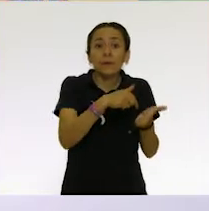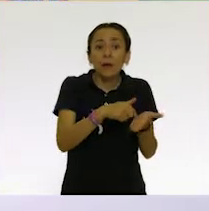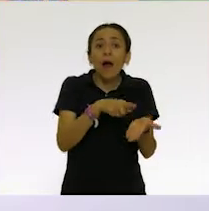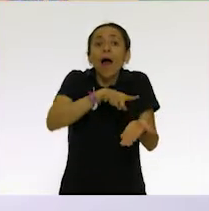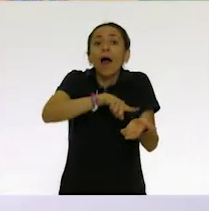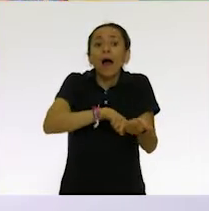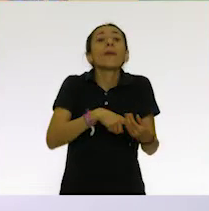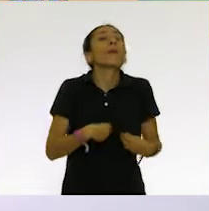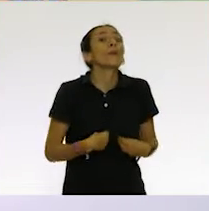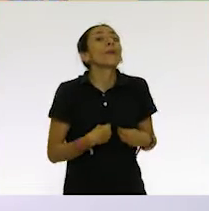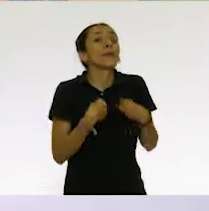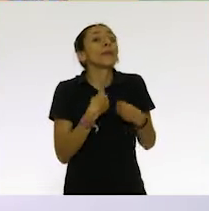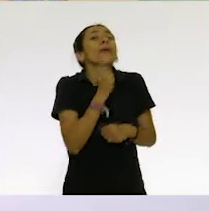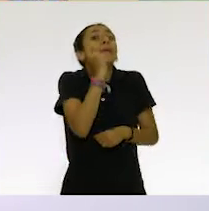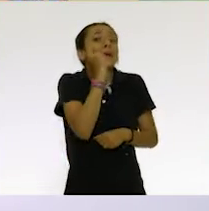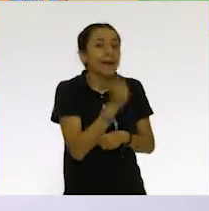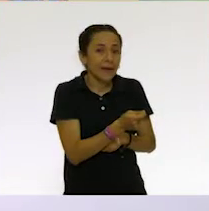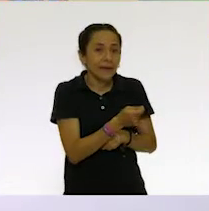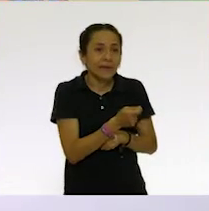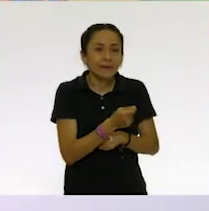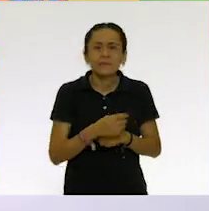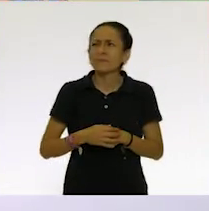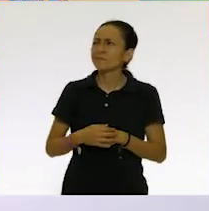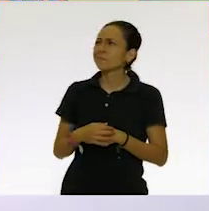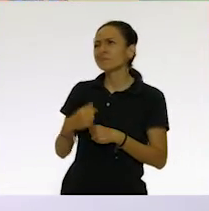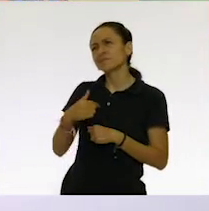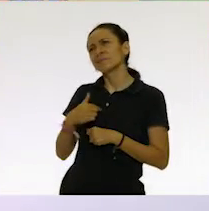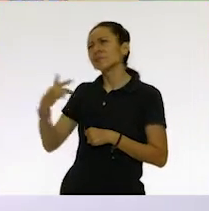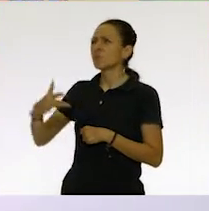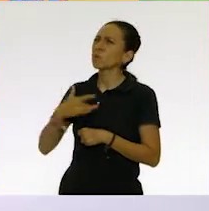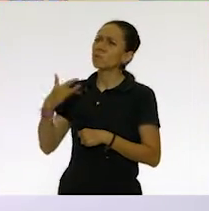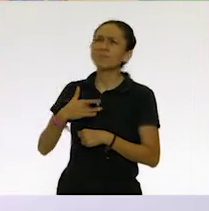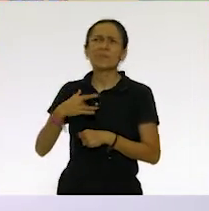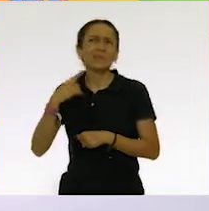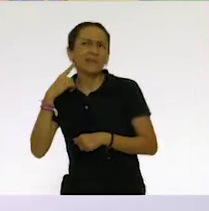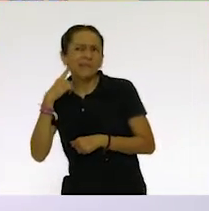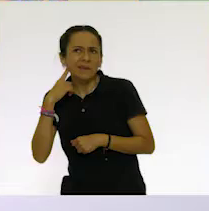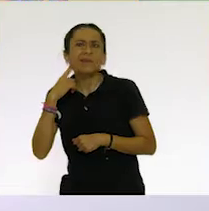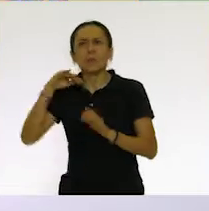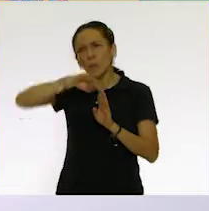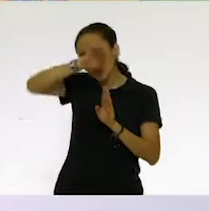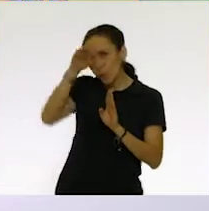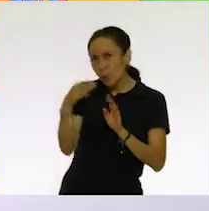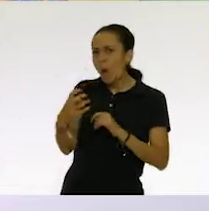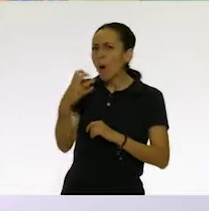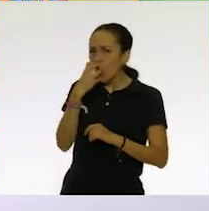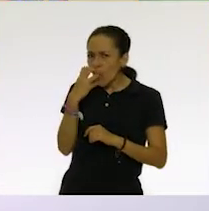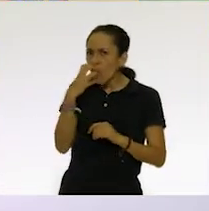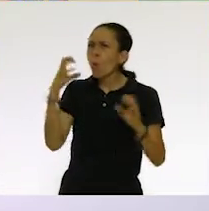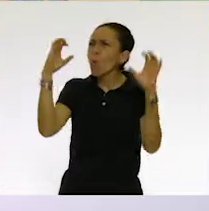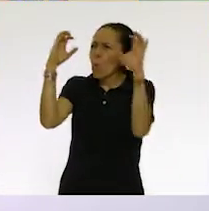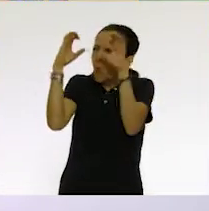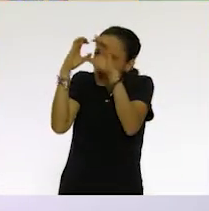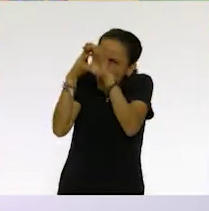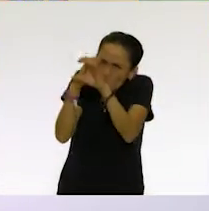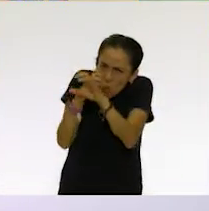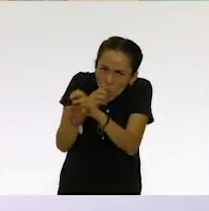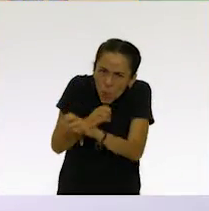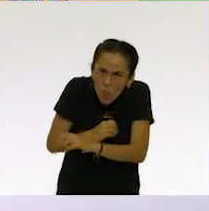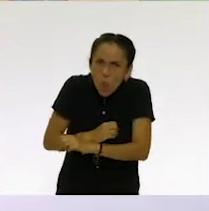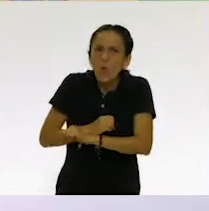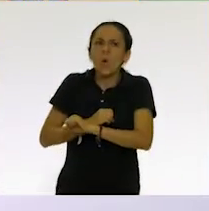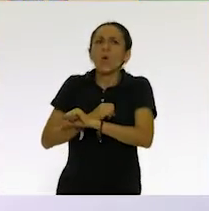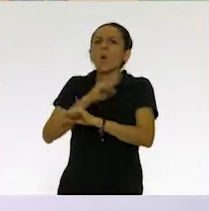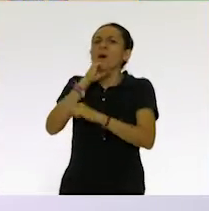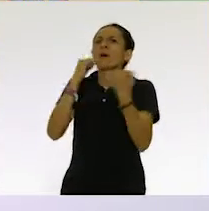Yo creo que una cueva de un oso puede ser oscura, muy, muy profunda,